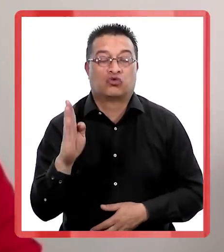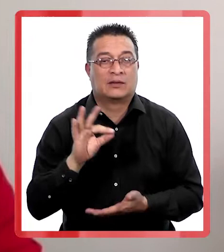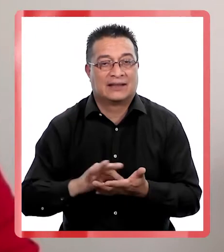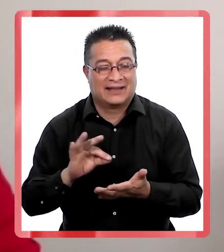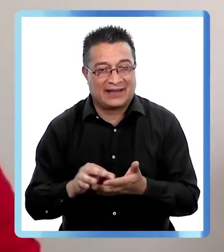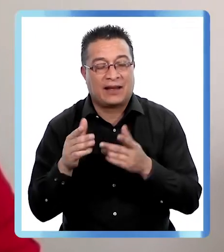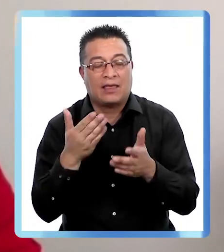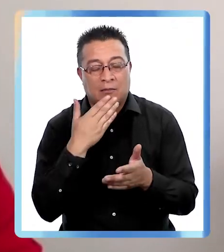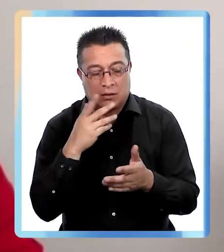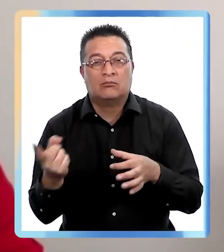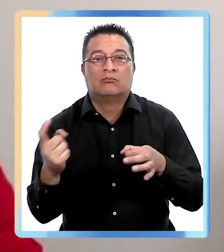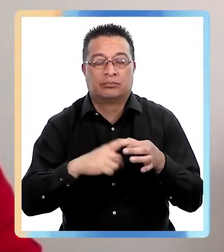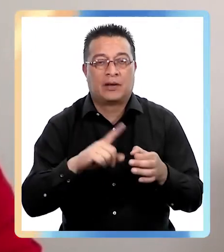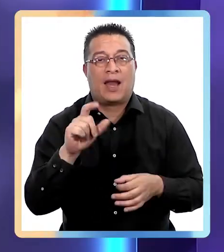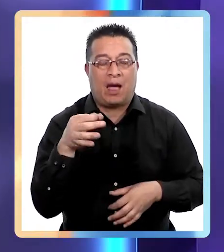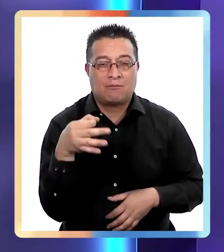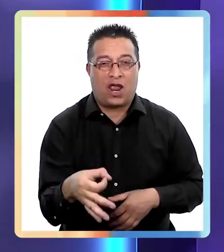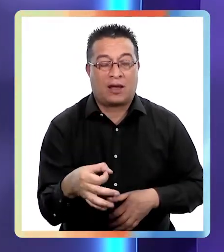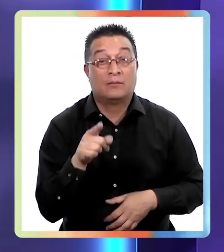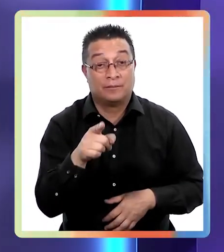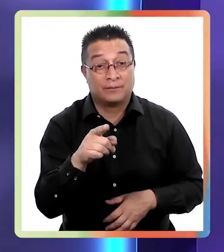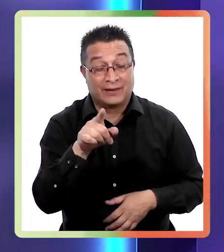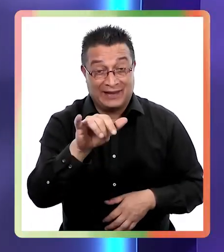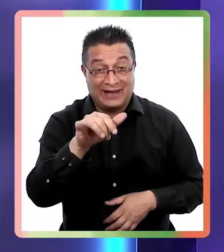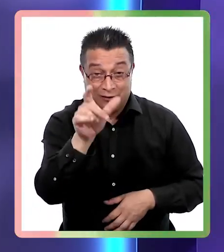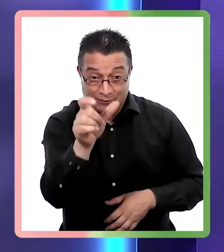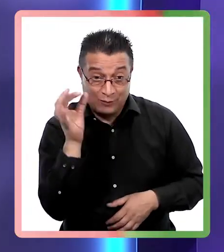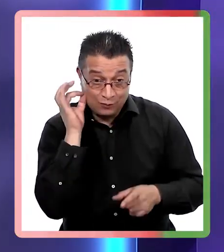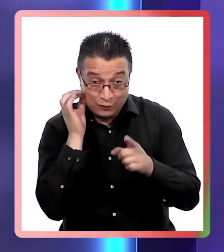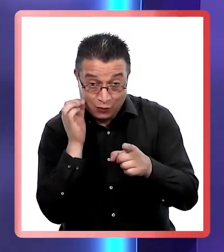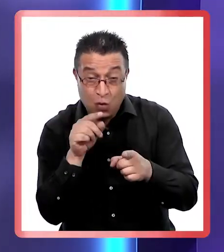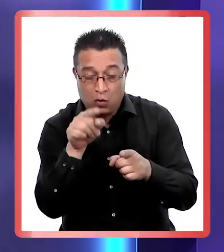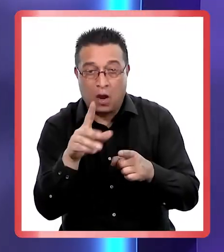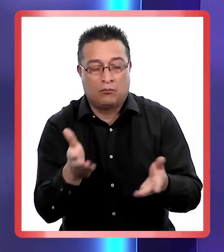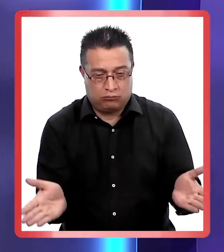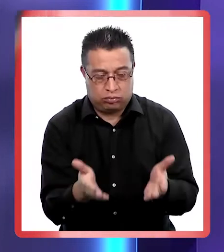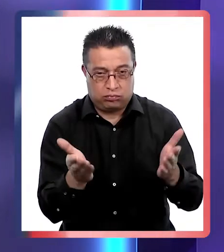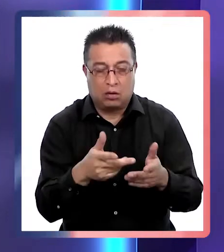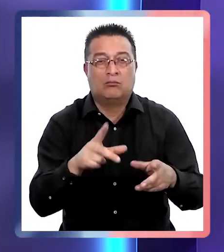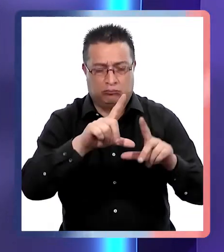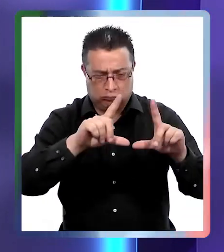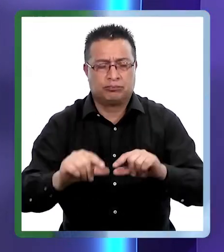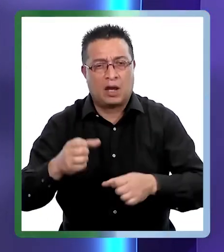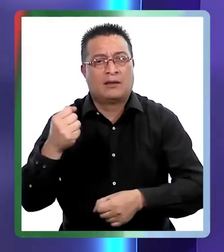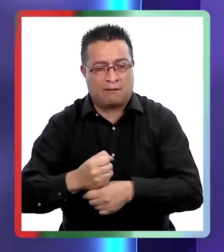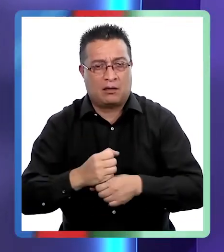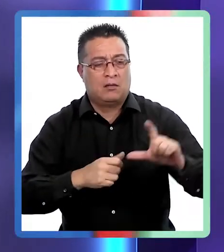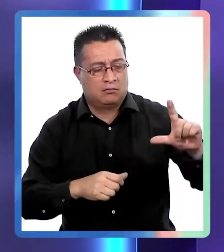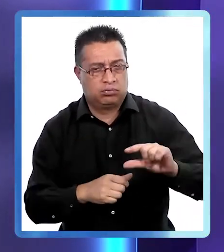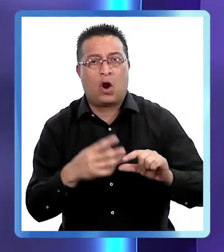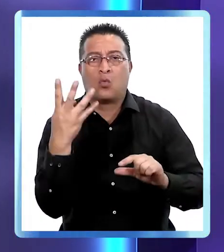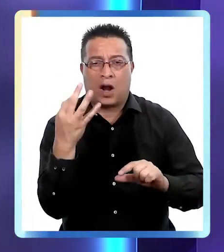a estar en las dependencias del Palacio de la Moneda. Usted, Janet Jara, ha sido en el pasado impulsora de la reducción de la jornada laboral a